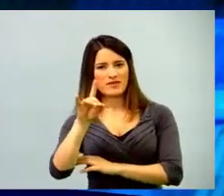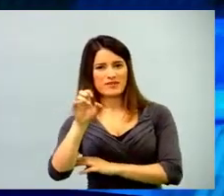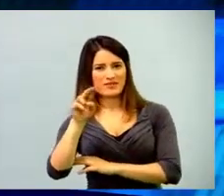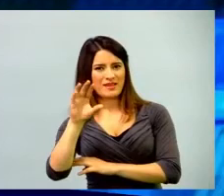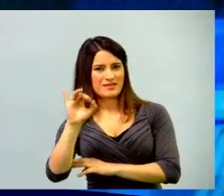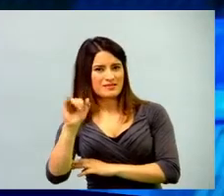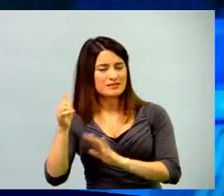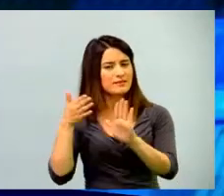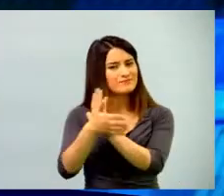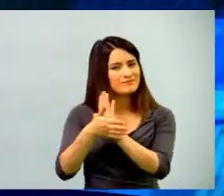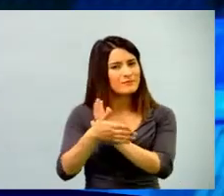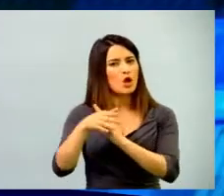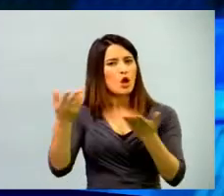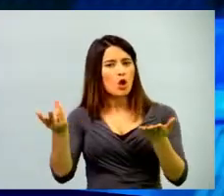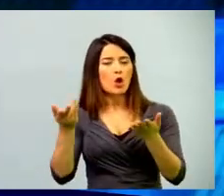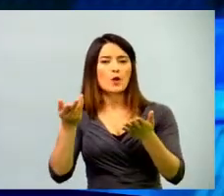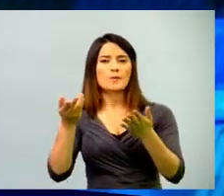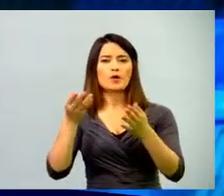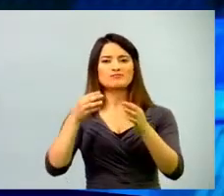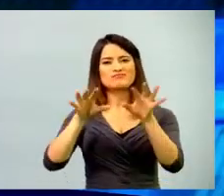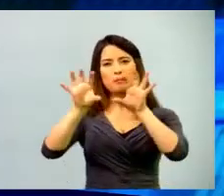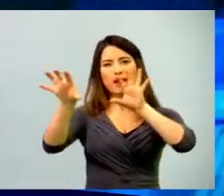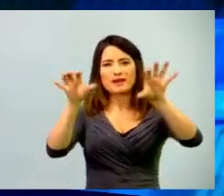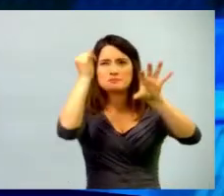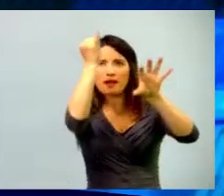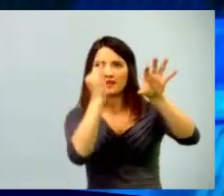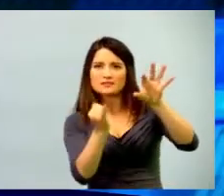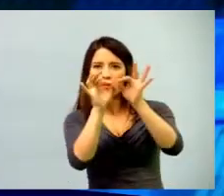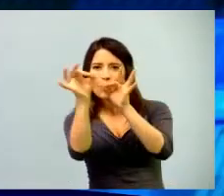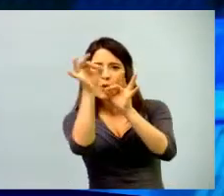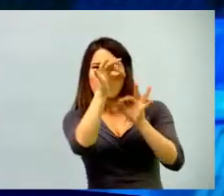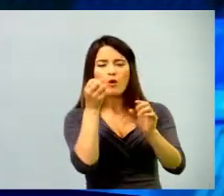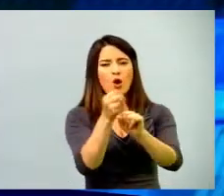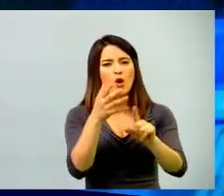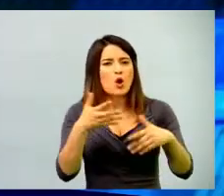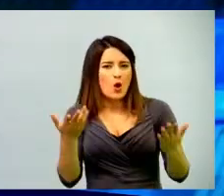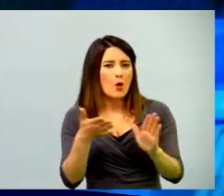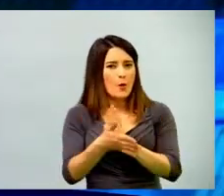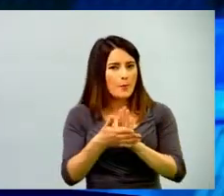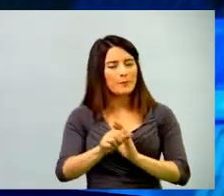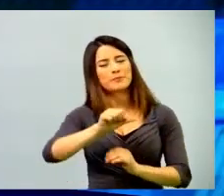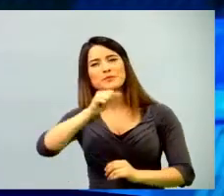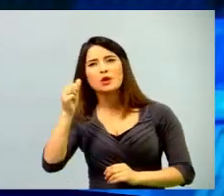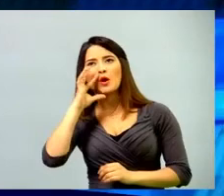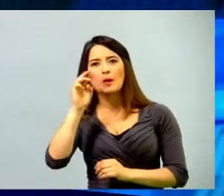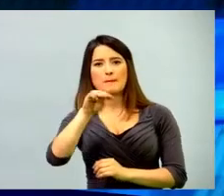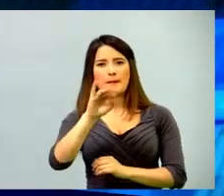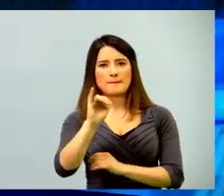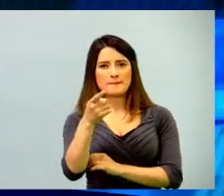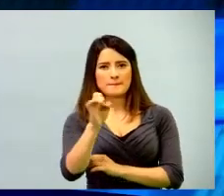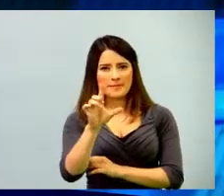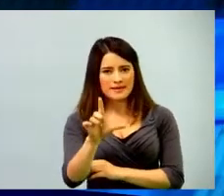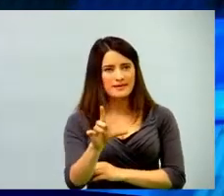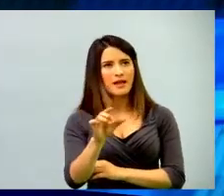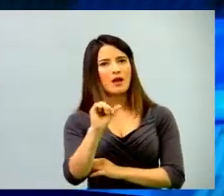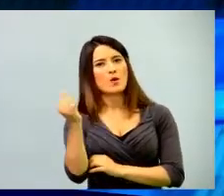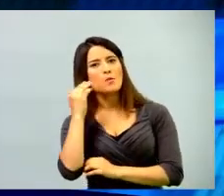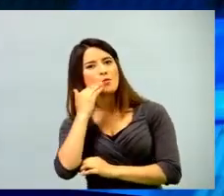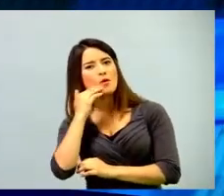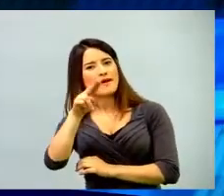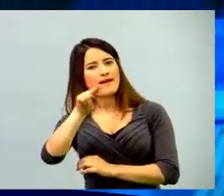es este impacto en zonas de frontera. Miguel Ángel Amortegui de la red Renata también nos